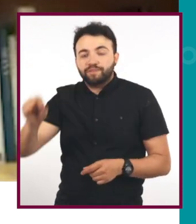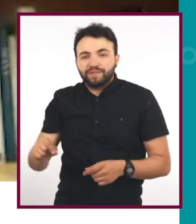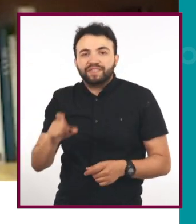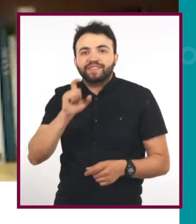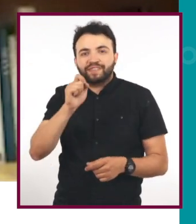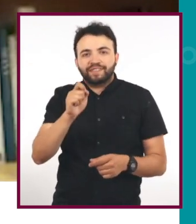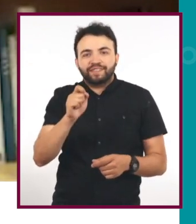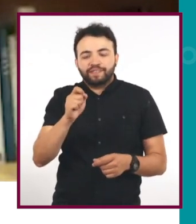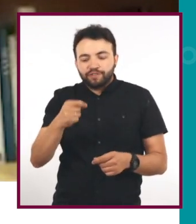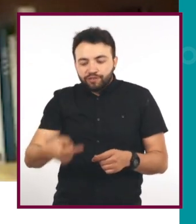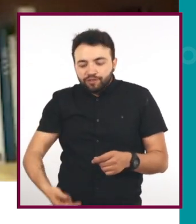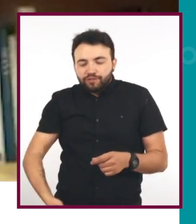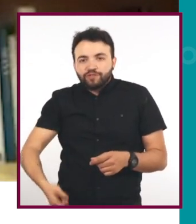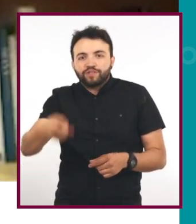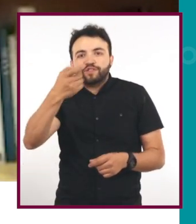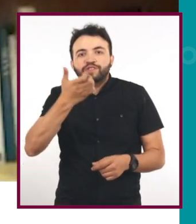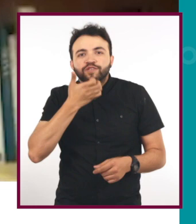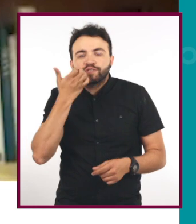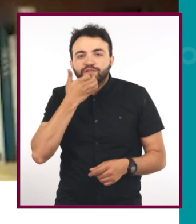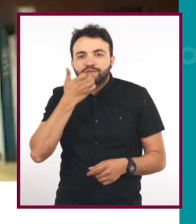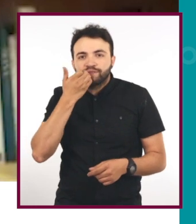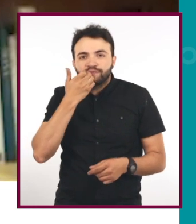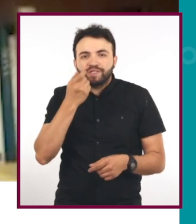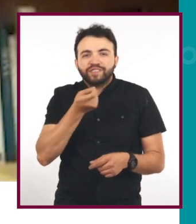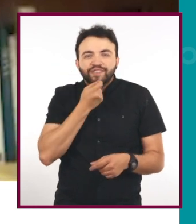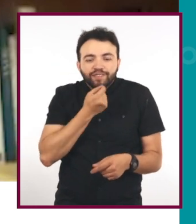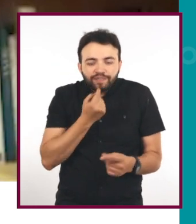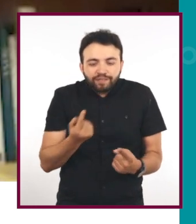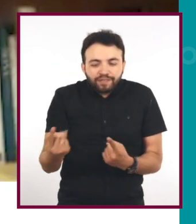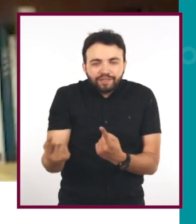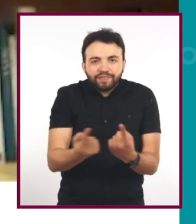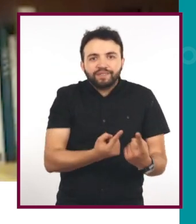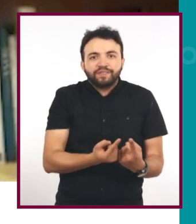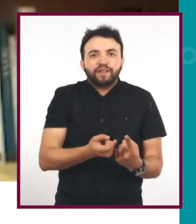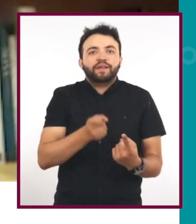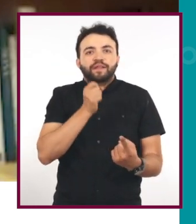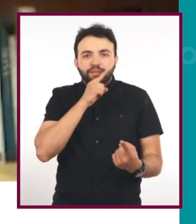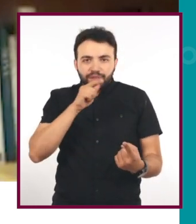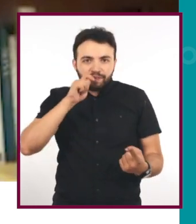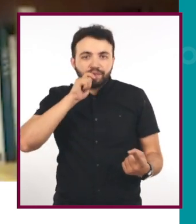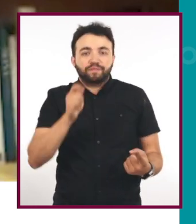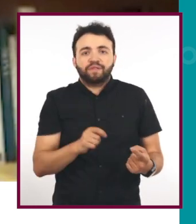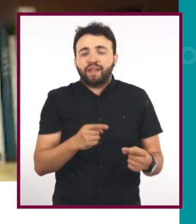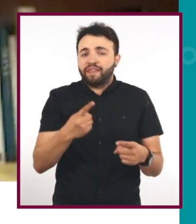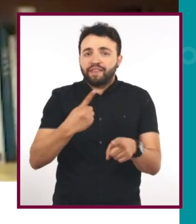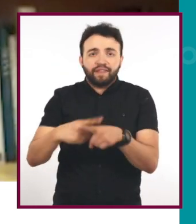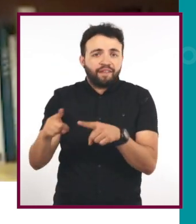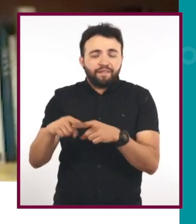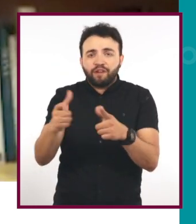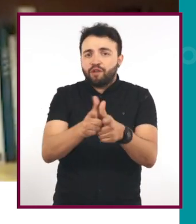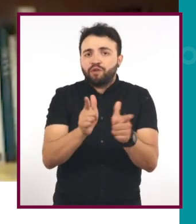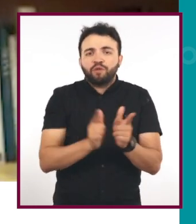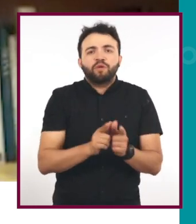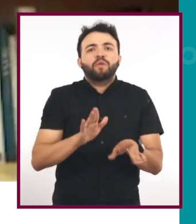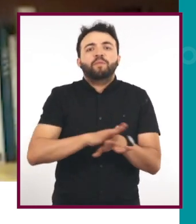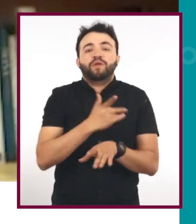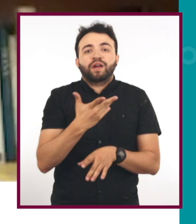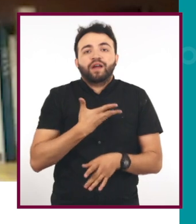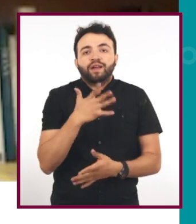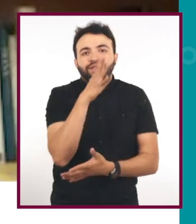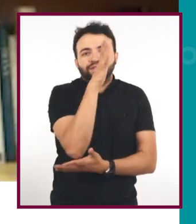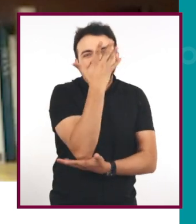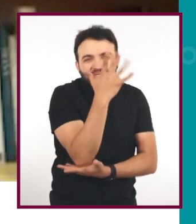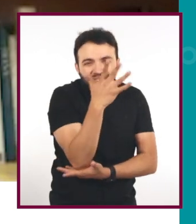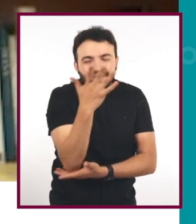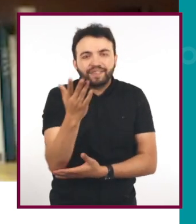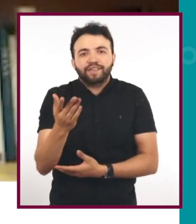preescolar, y ya toda tu vida te acompaña en diferentes grupos, porque hay grupos distintos,